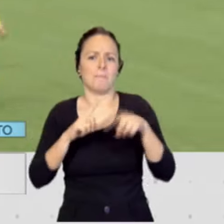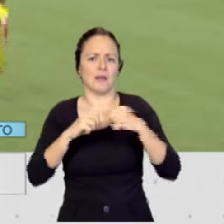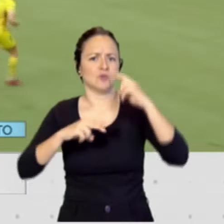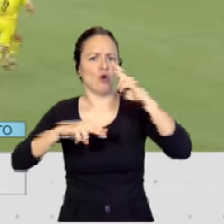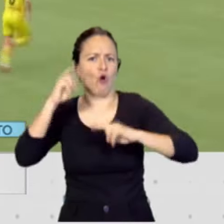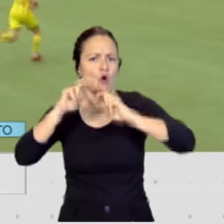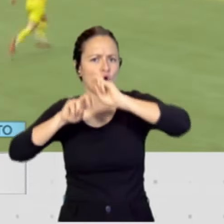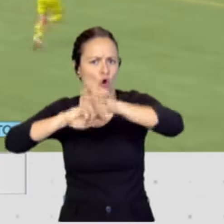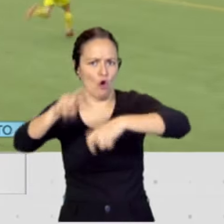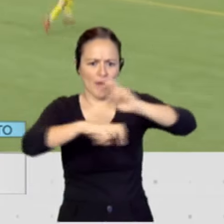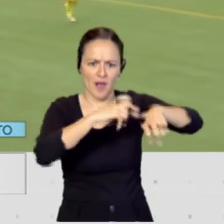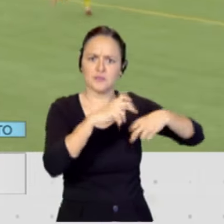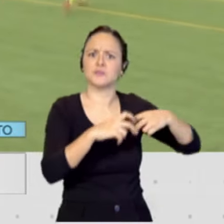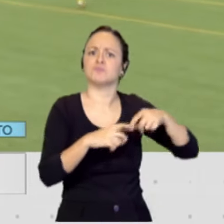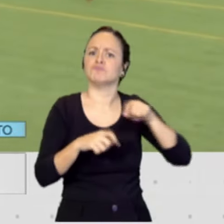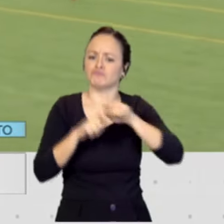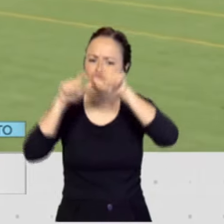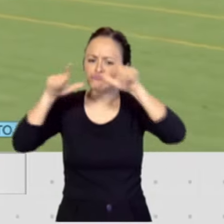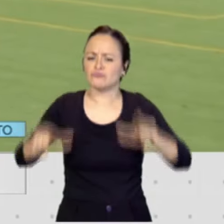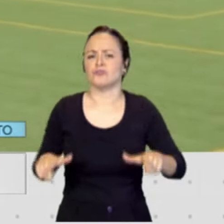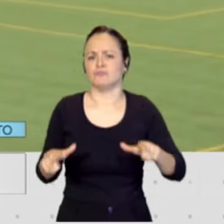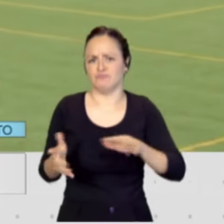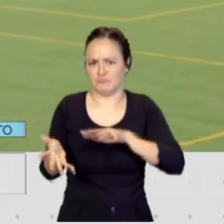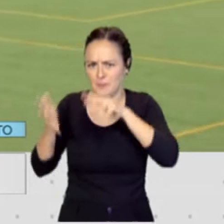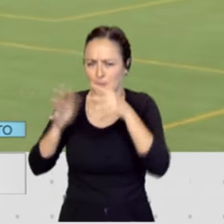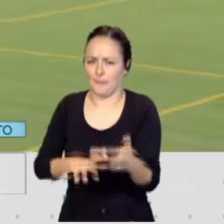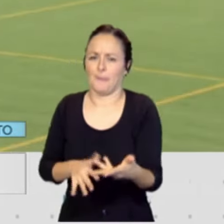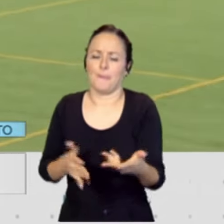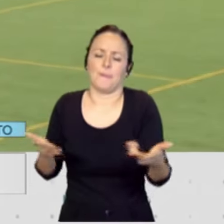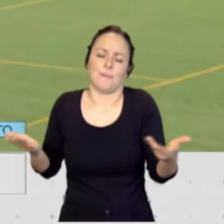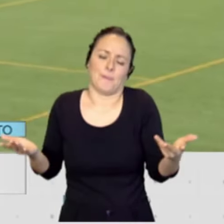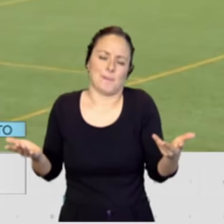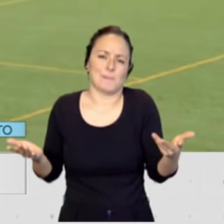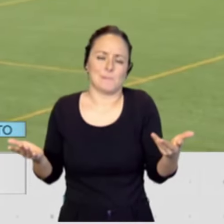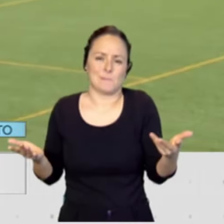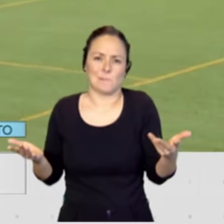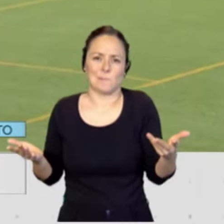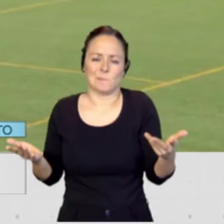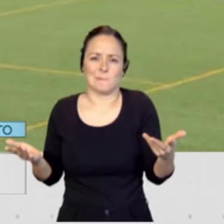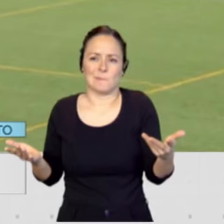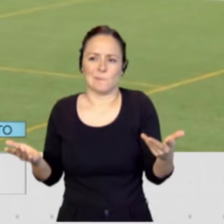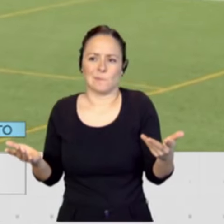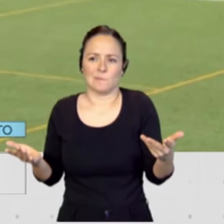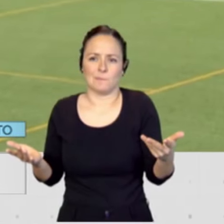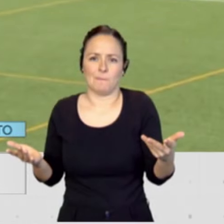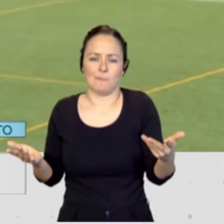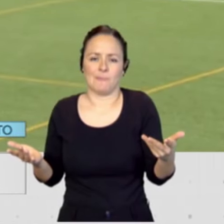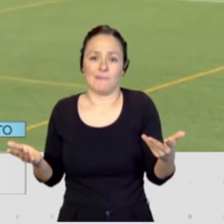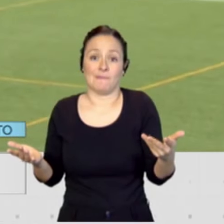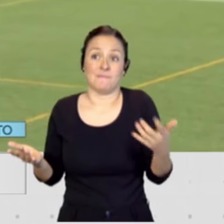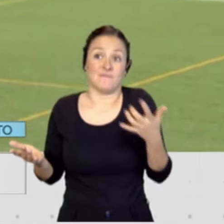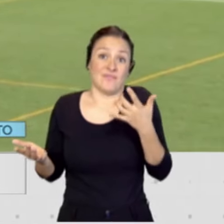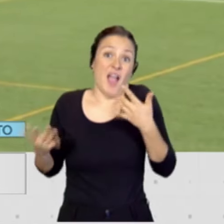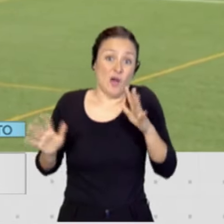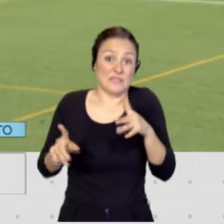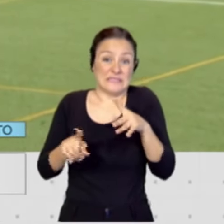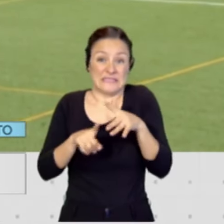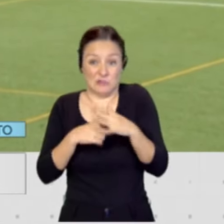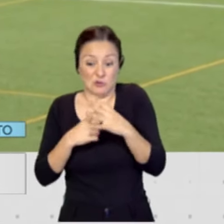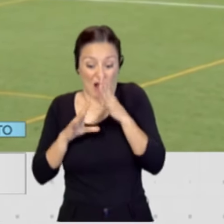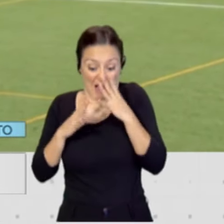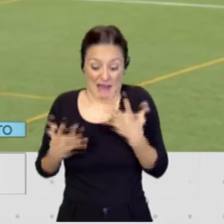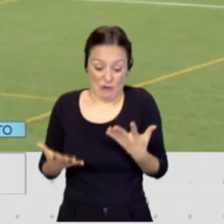eh llevado llevado a cabo y entonces Bueno siempre Viendo la situación mala La La La La